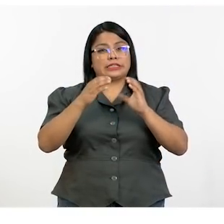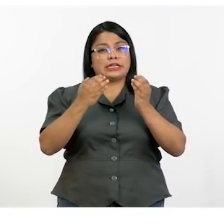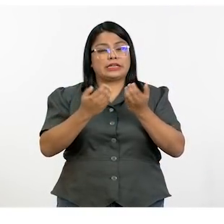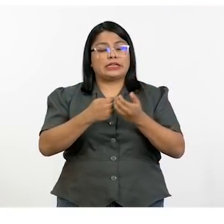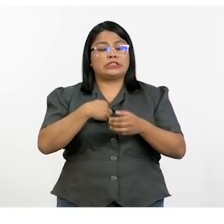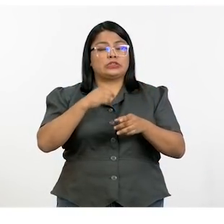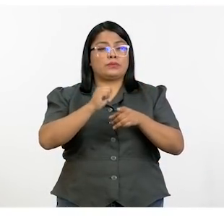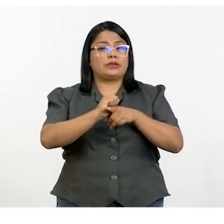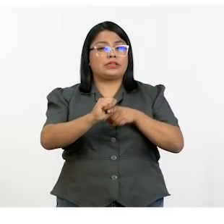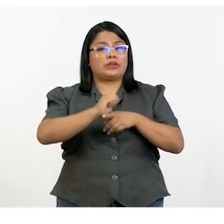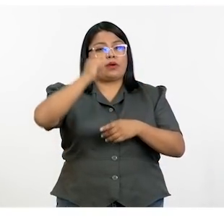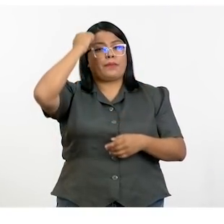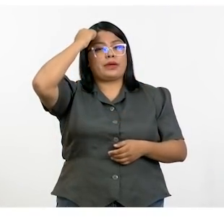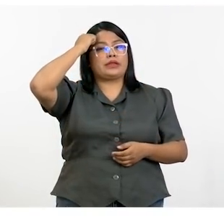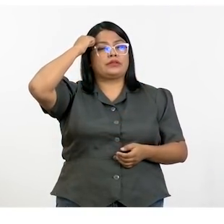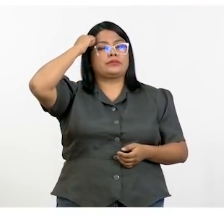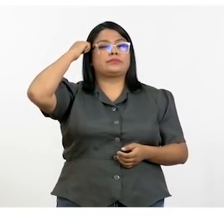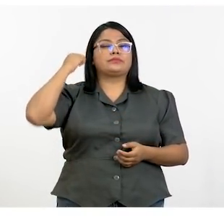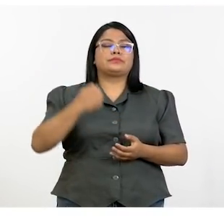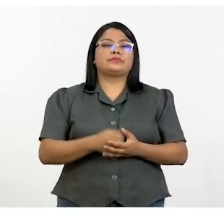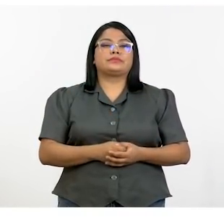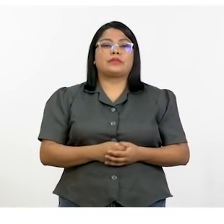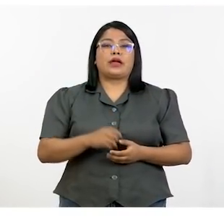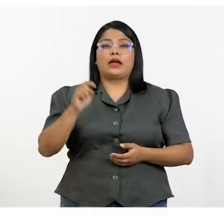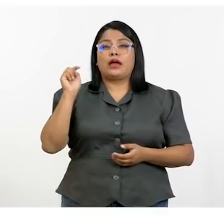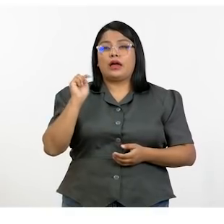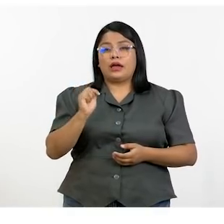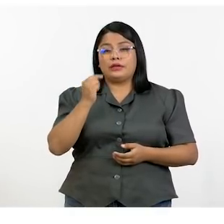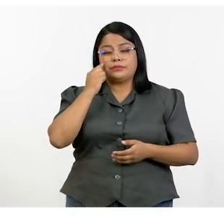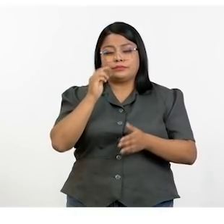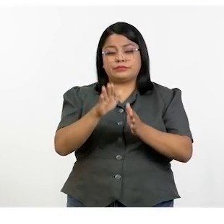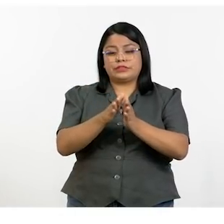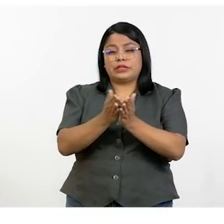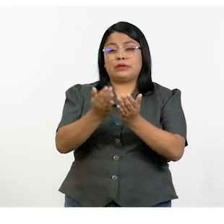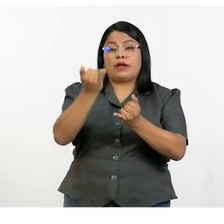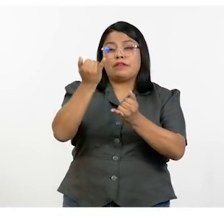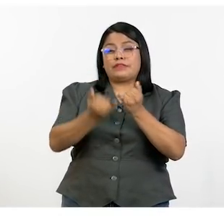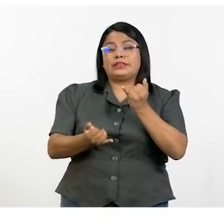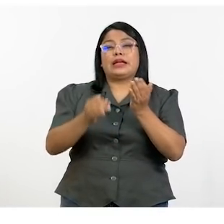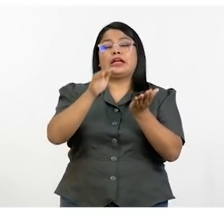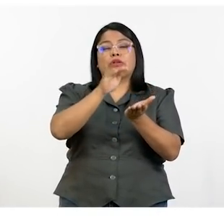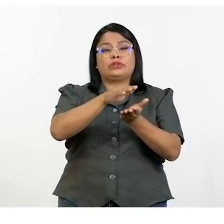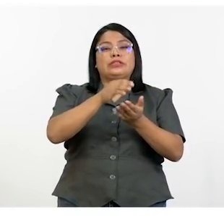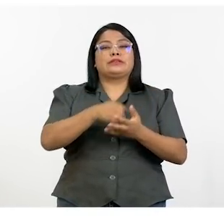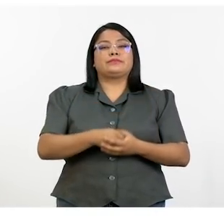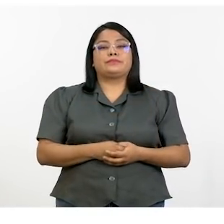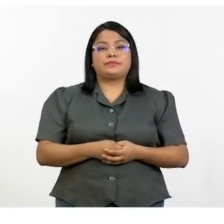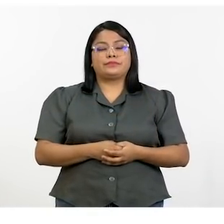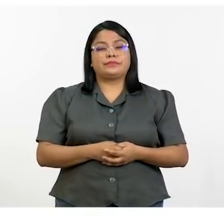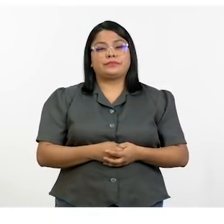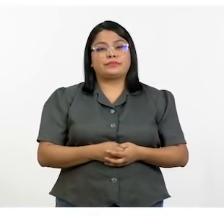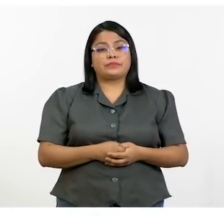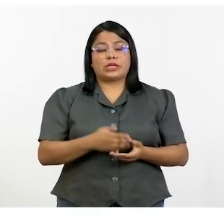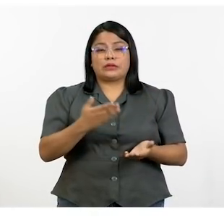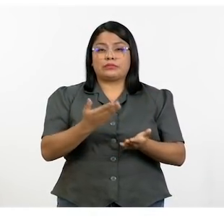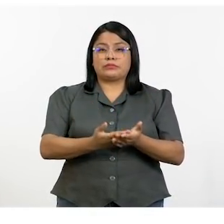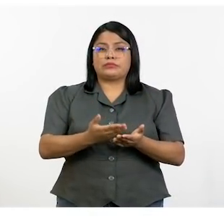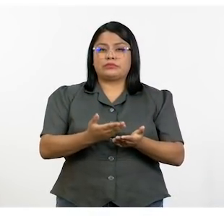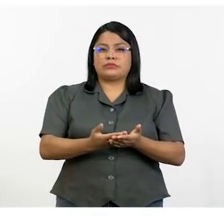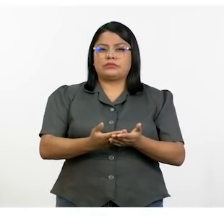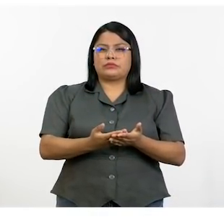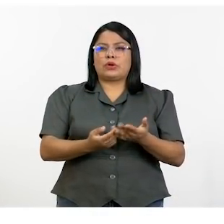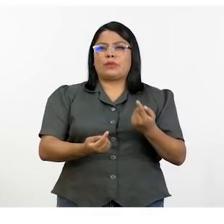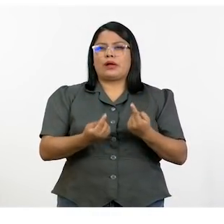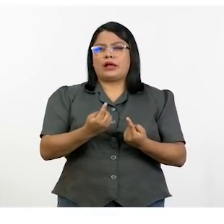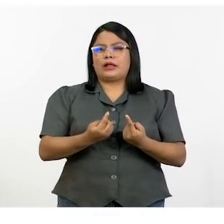sección Practico lo aprendido. Esta sección se encuentra al final de cada unidad y tiene como